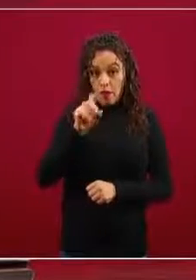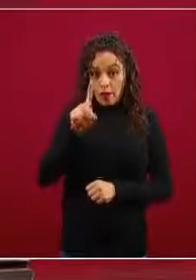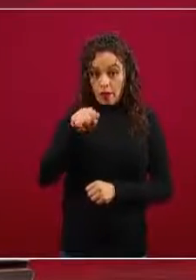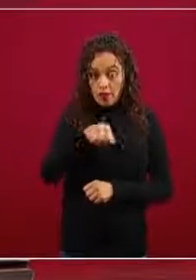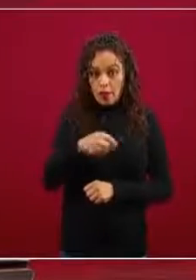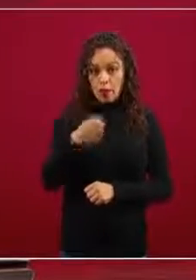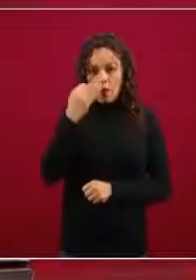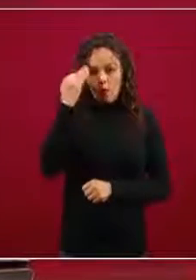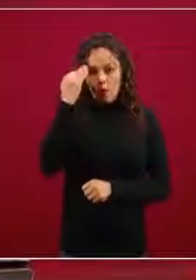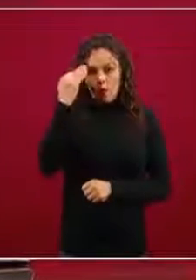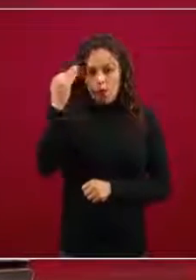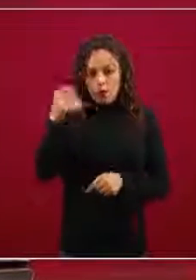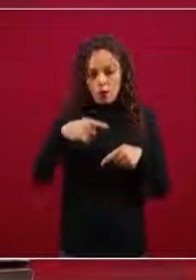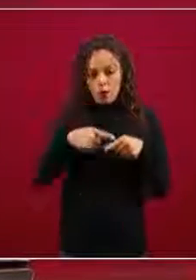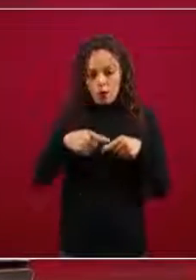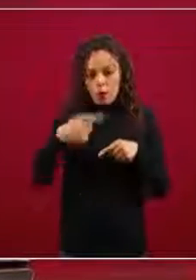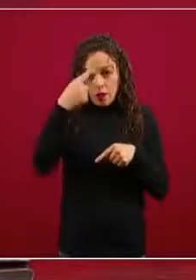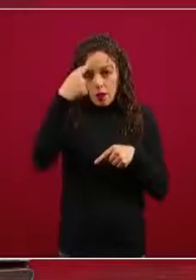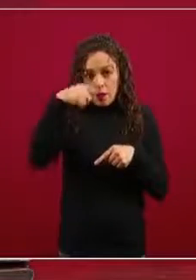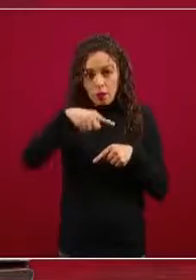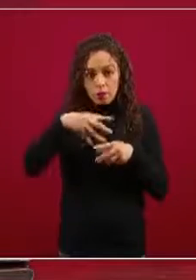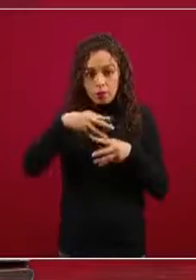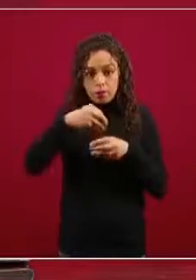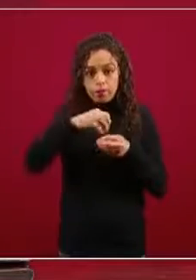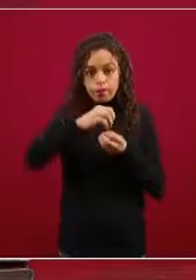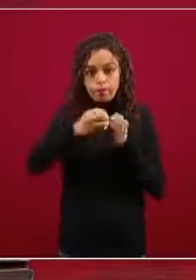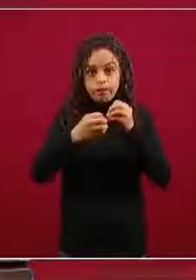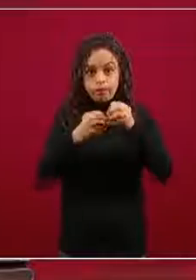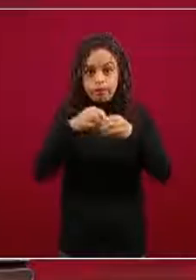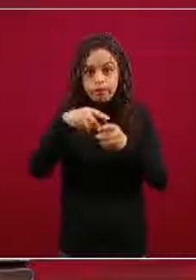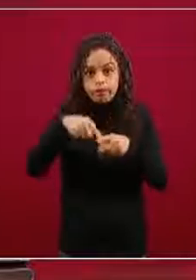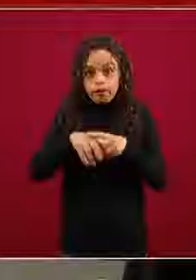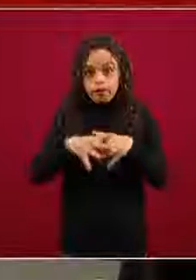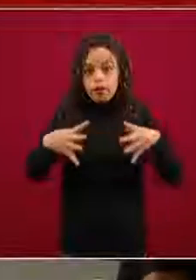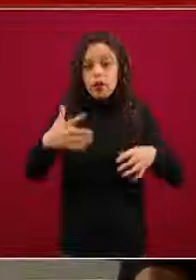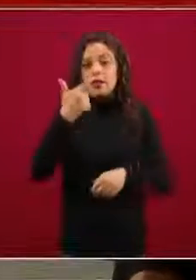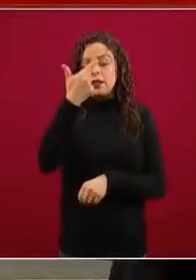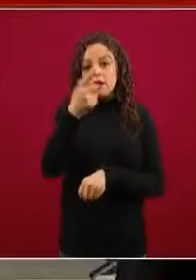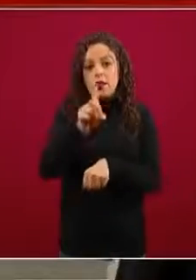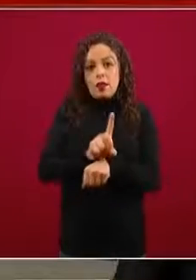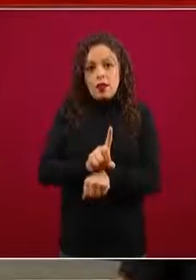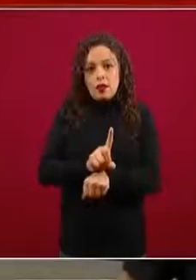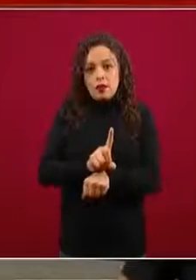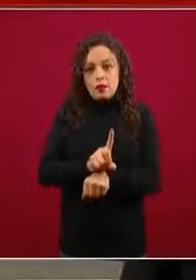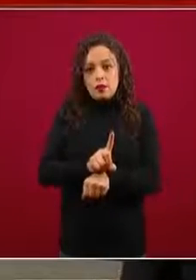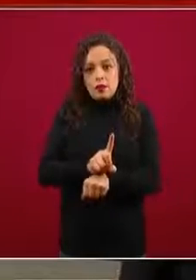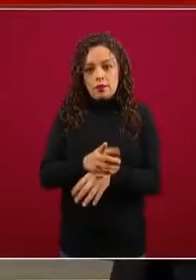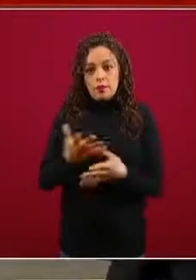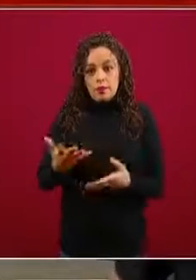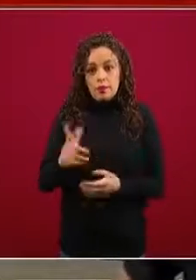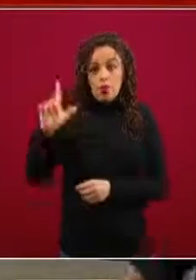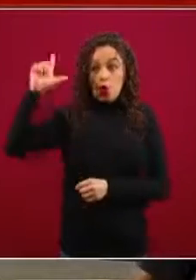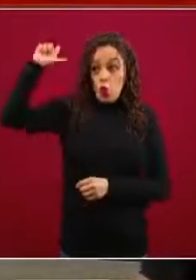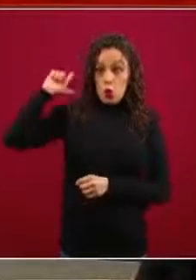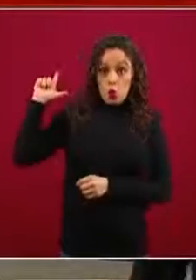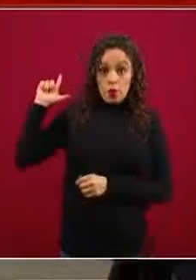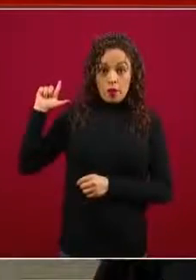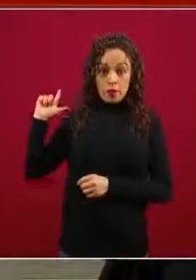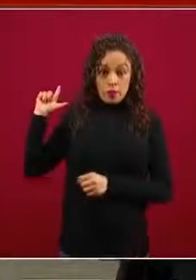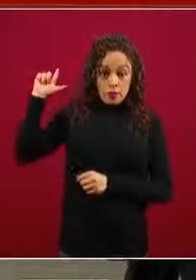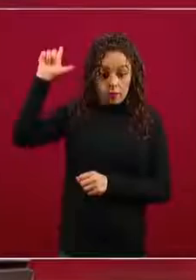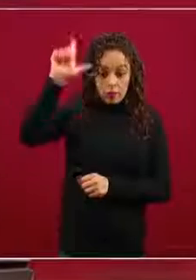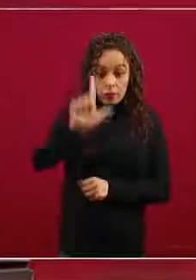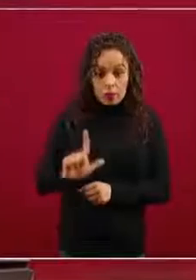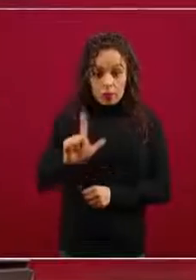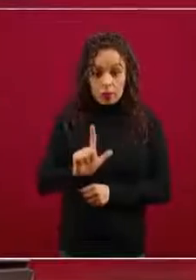días, entonces, contados desde el lunes pasado, este próximo lunes, si alguien no ha desarrollado